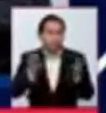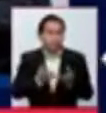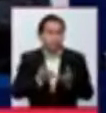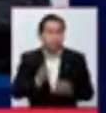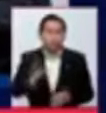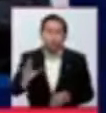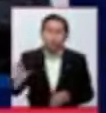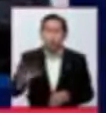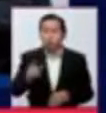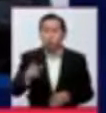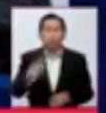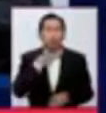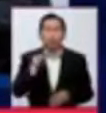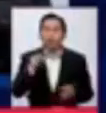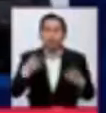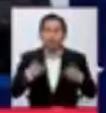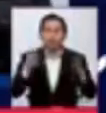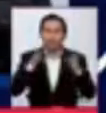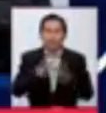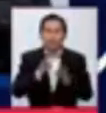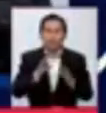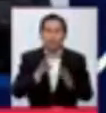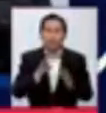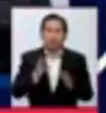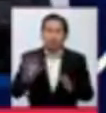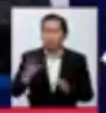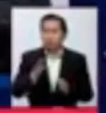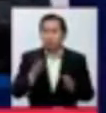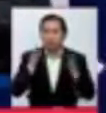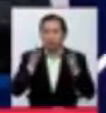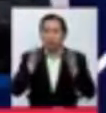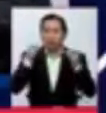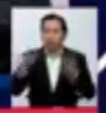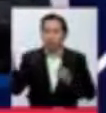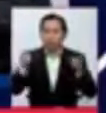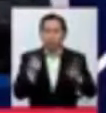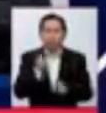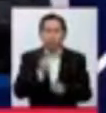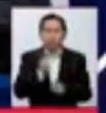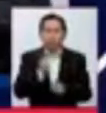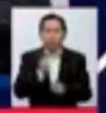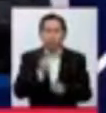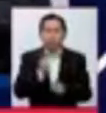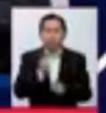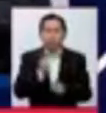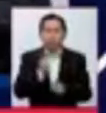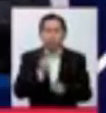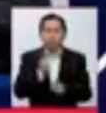el día de hoy no han podido acceder a muchos de los beneficios estatales, puedan hacerlo en ese momento.